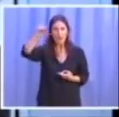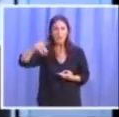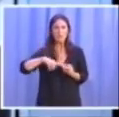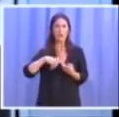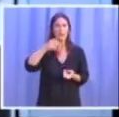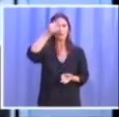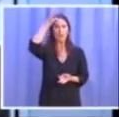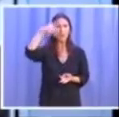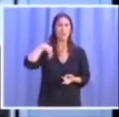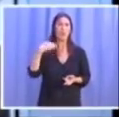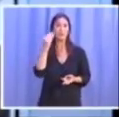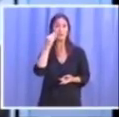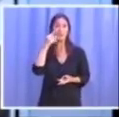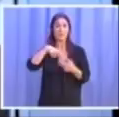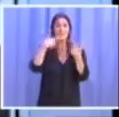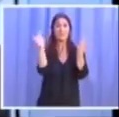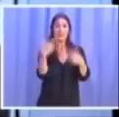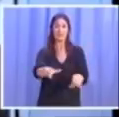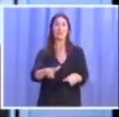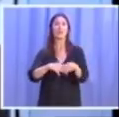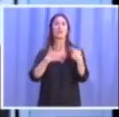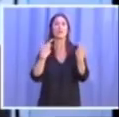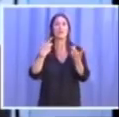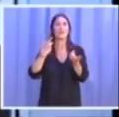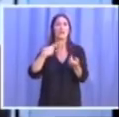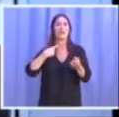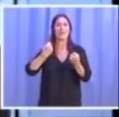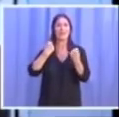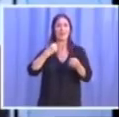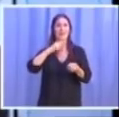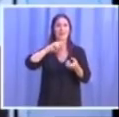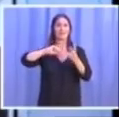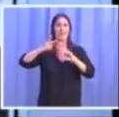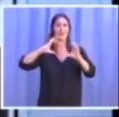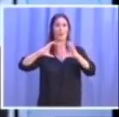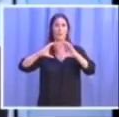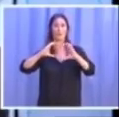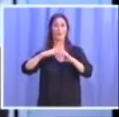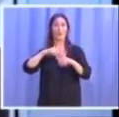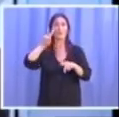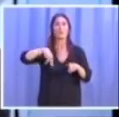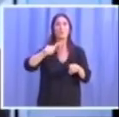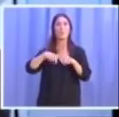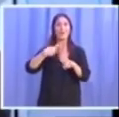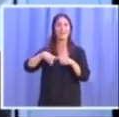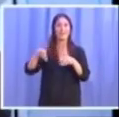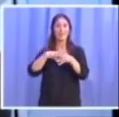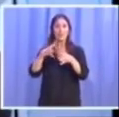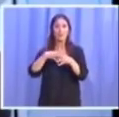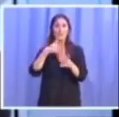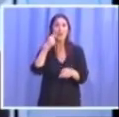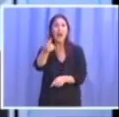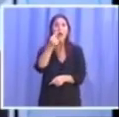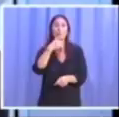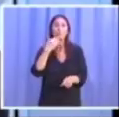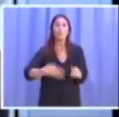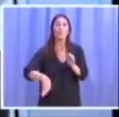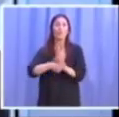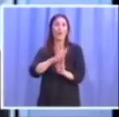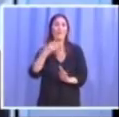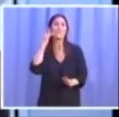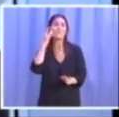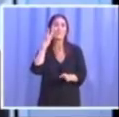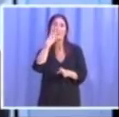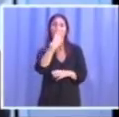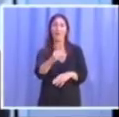inteligencia artificial y es el sector de la tecnología y la comunicación. Hemos sido capaces de avanzar en materia de infraestructura hasta el punto de tener fecha para el AVE para